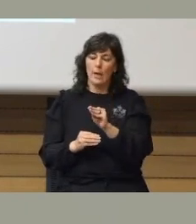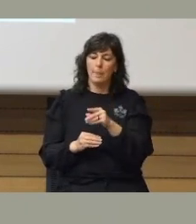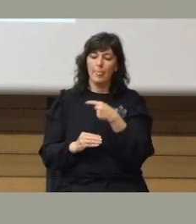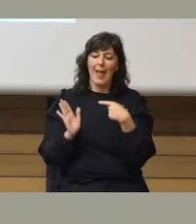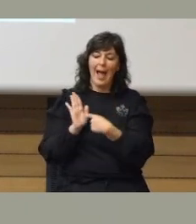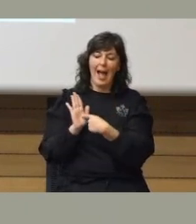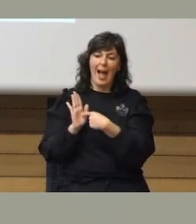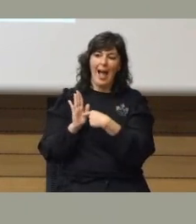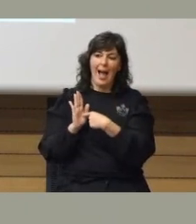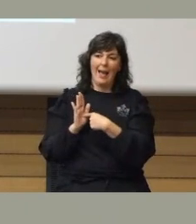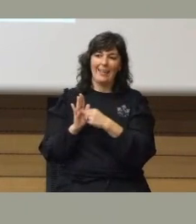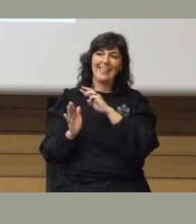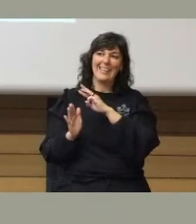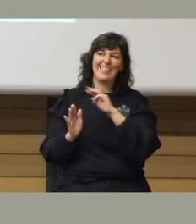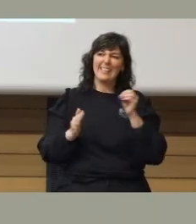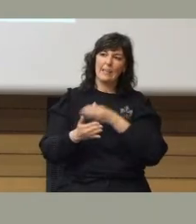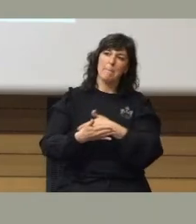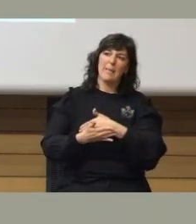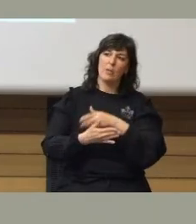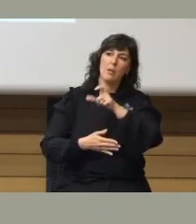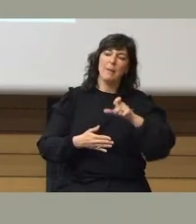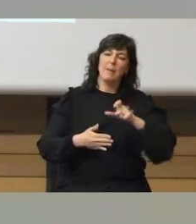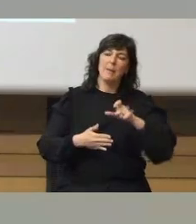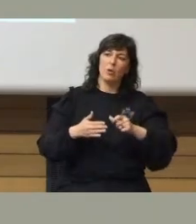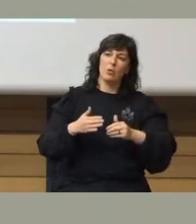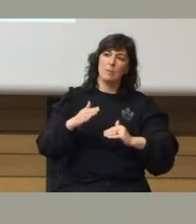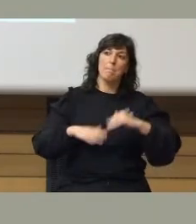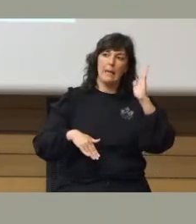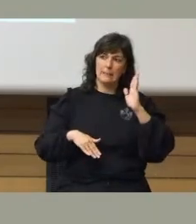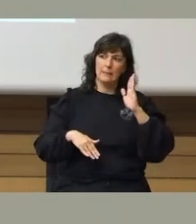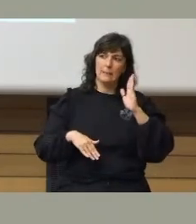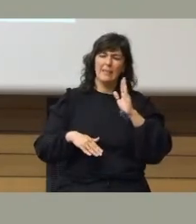de personas consumidoras. ¿Cuántos de estos están en tratamiento?